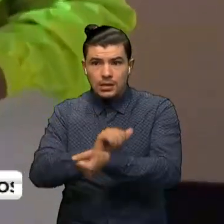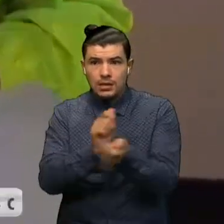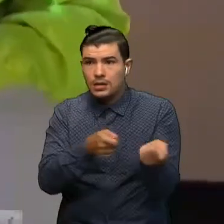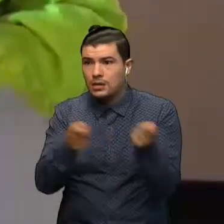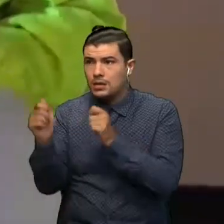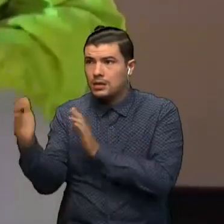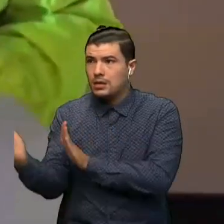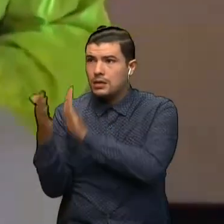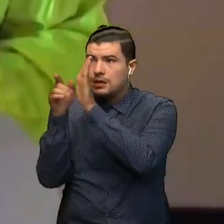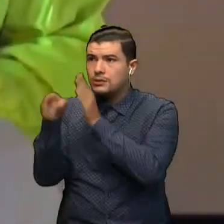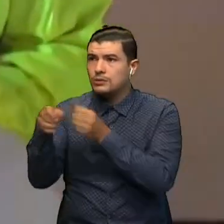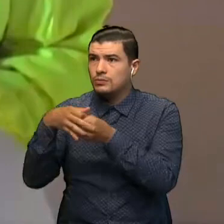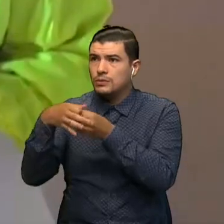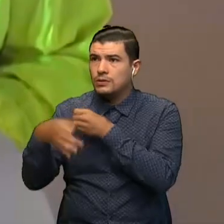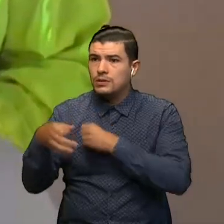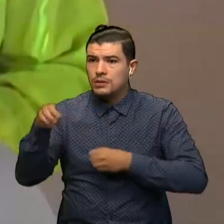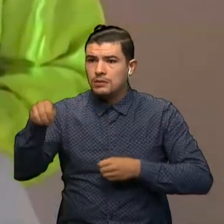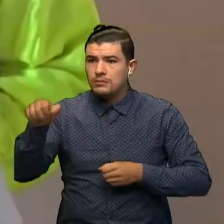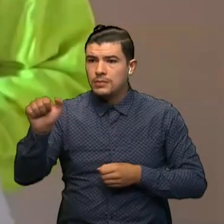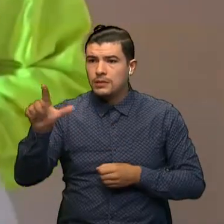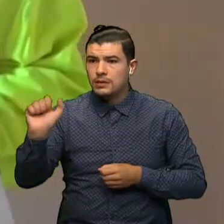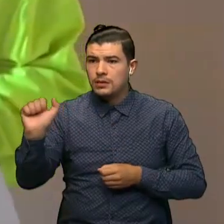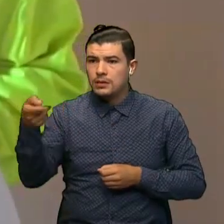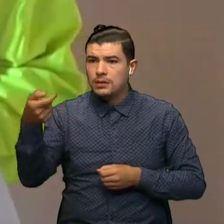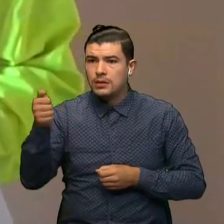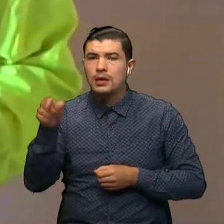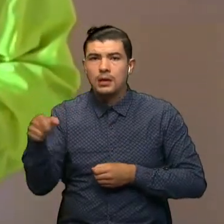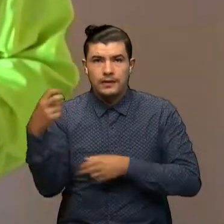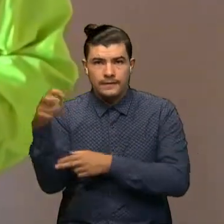llevado hasta el municipio de málaga donde la justicia le sigue el proceso